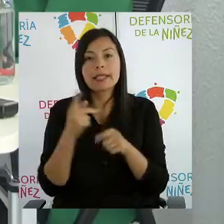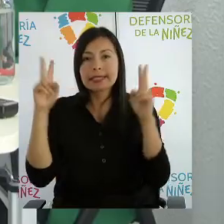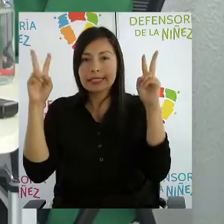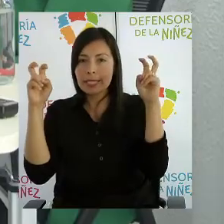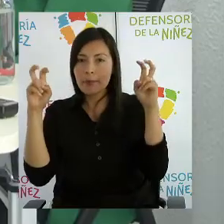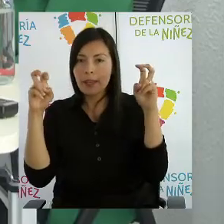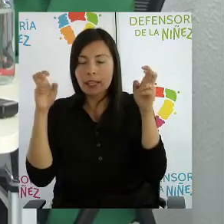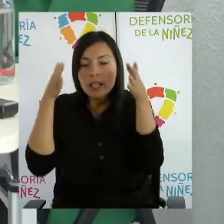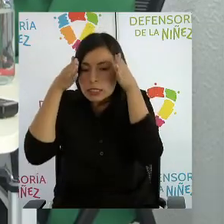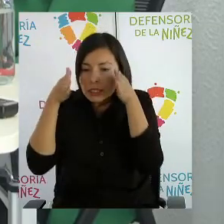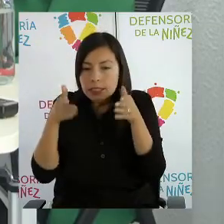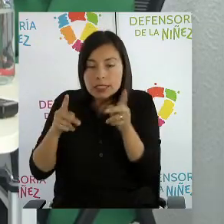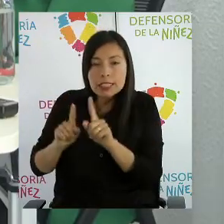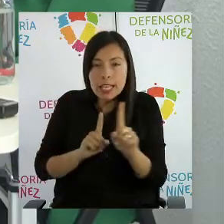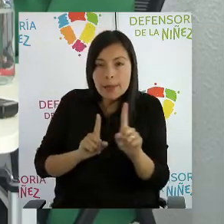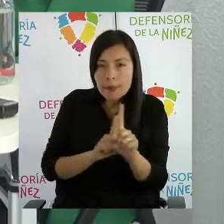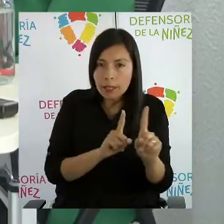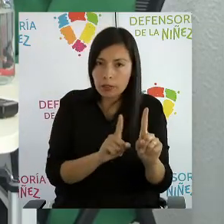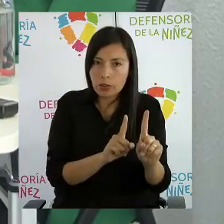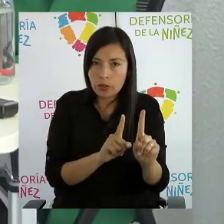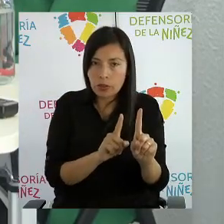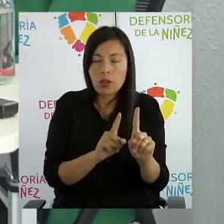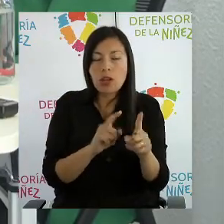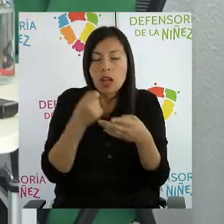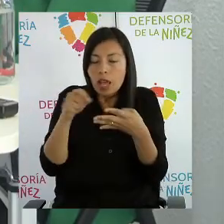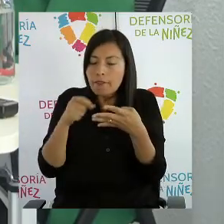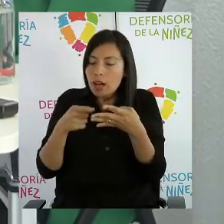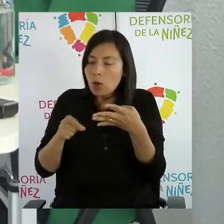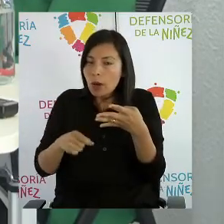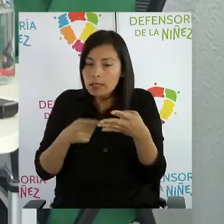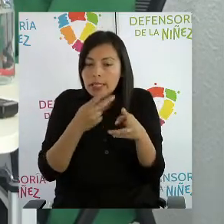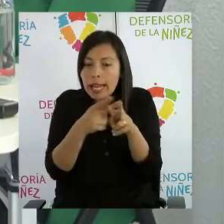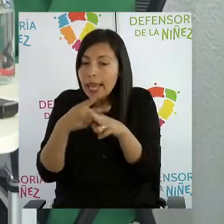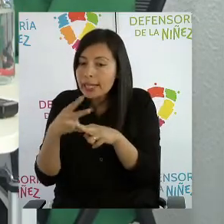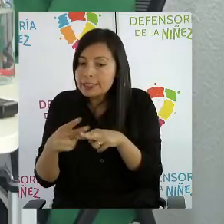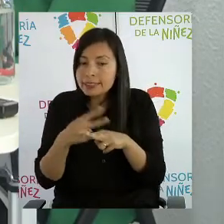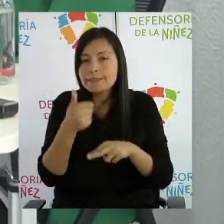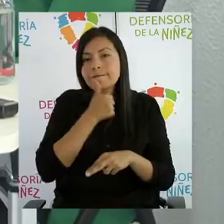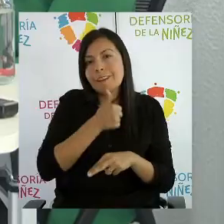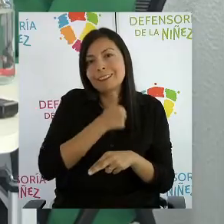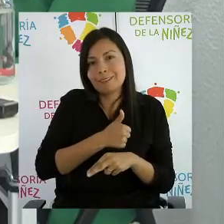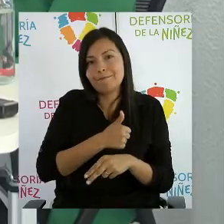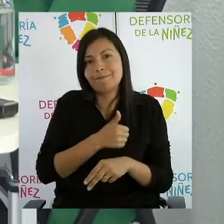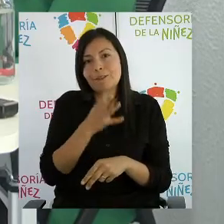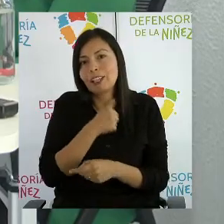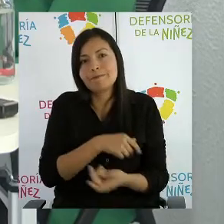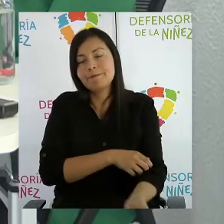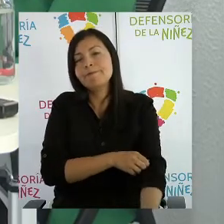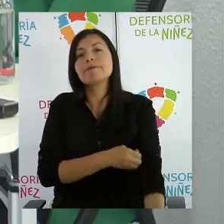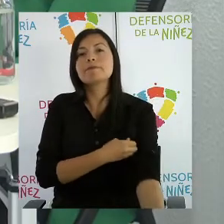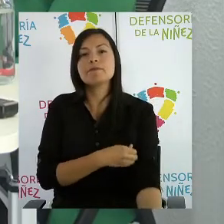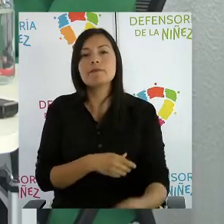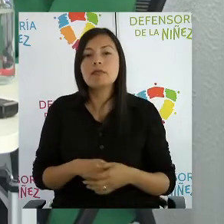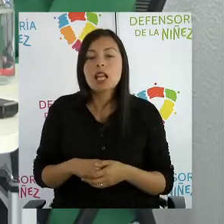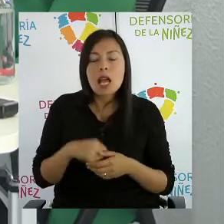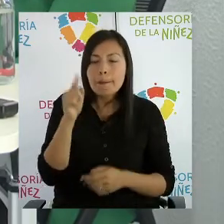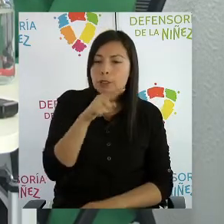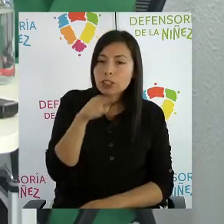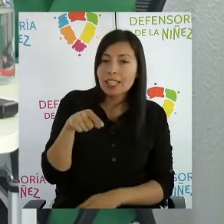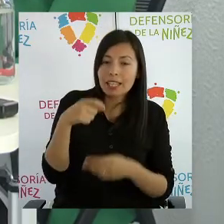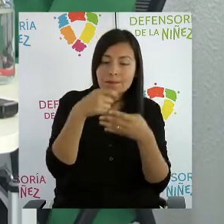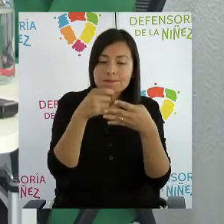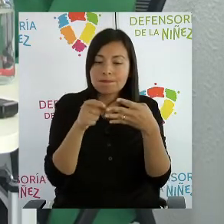de seguimiento que se asocia a eso, no se evalúa lo que se hace. Recordemos que la Dirección de Presupuesto evalúa un porcentaje muy mínimo